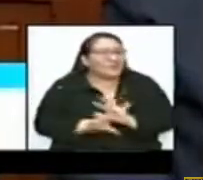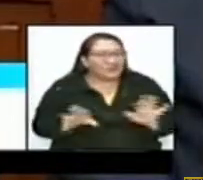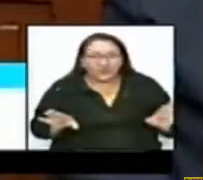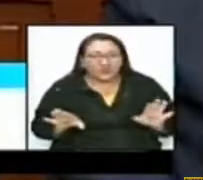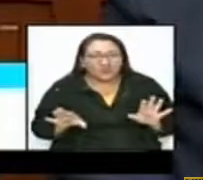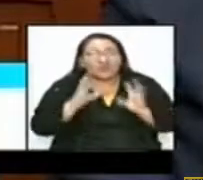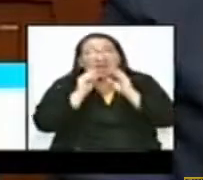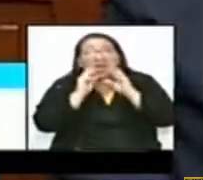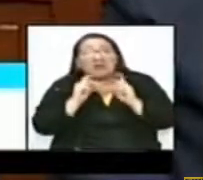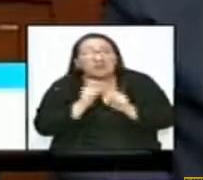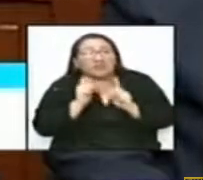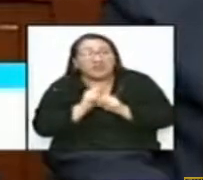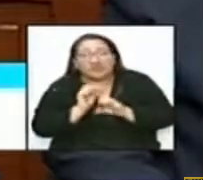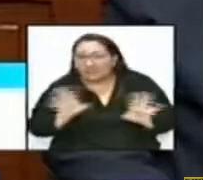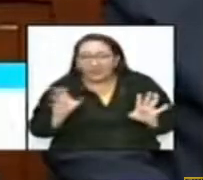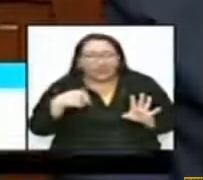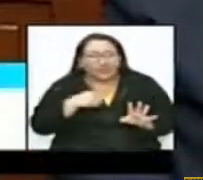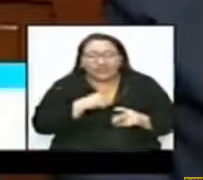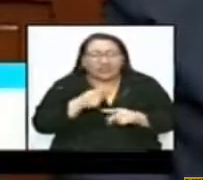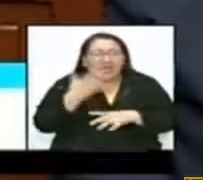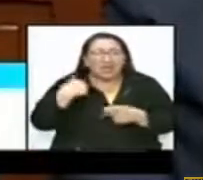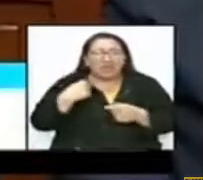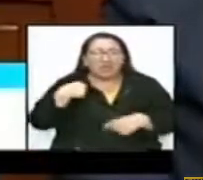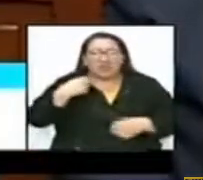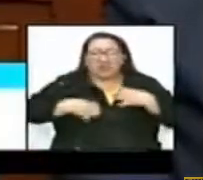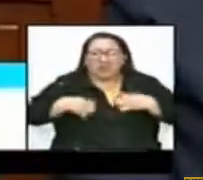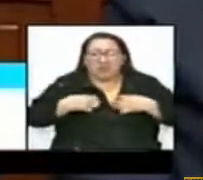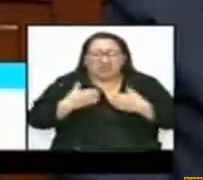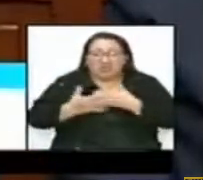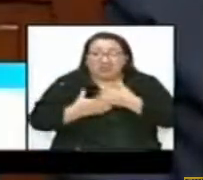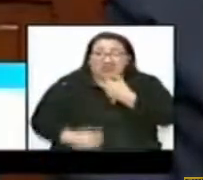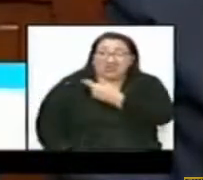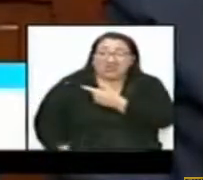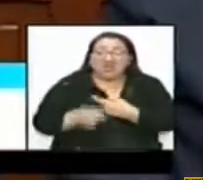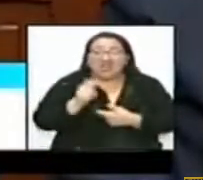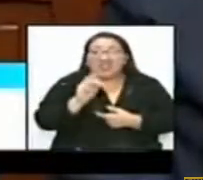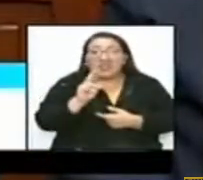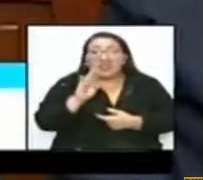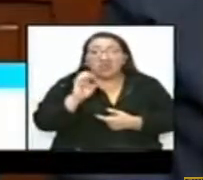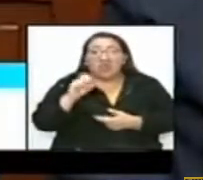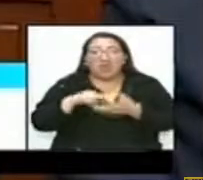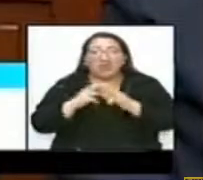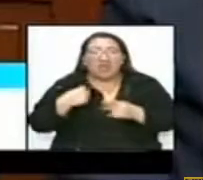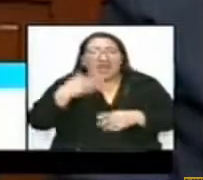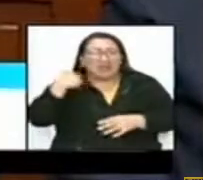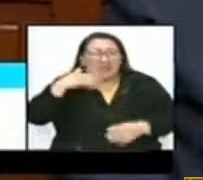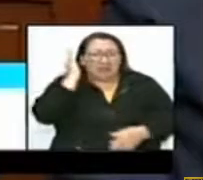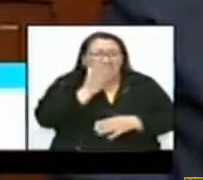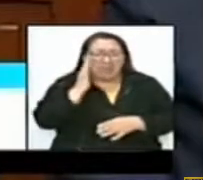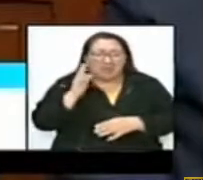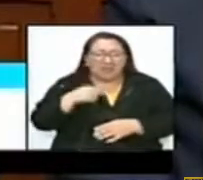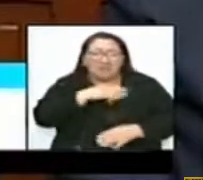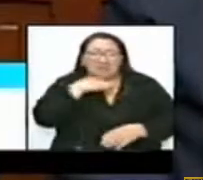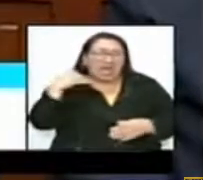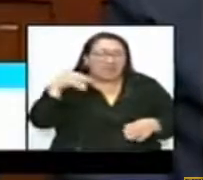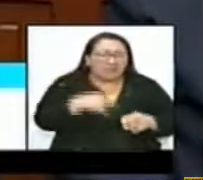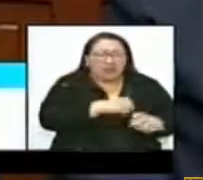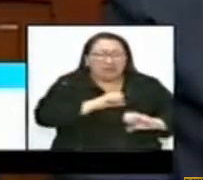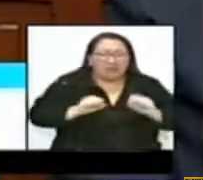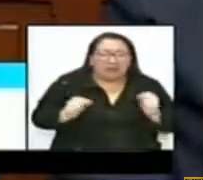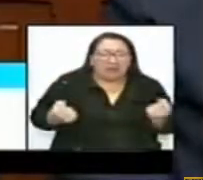a dichos no estamos en el tribunal de inquisición que está muy cerca de acá ese tribunal de la inquisición se